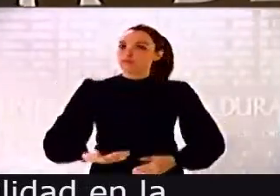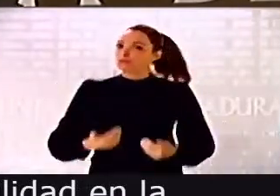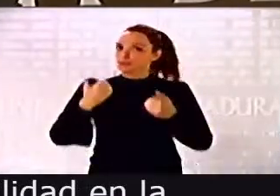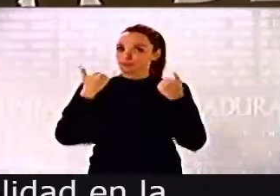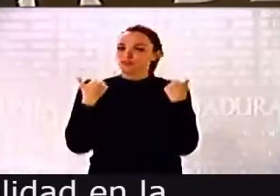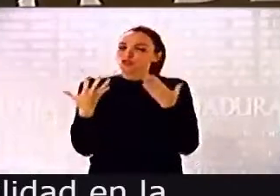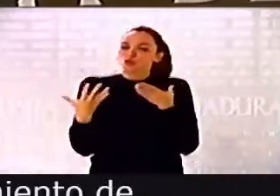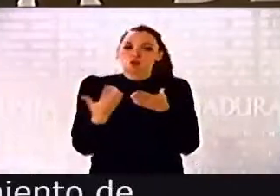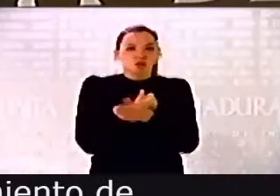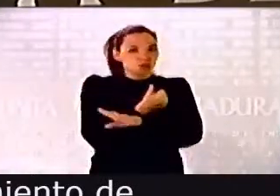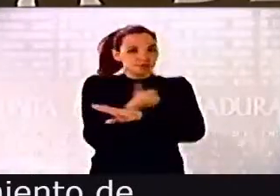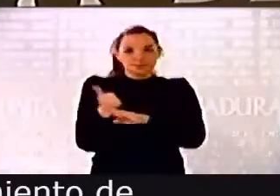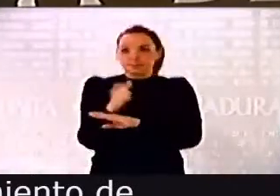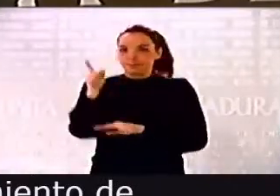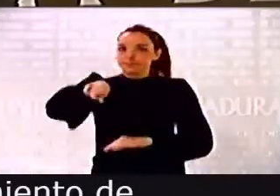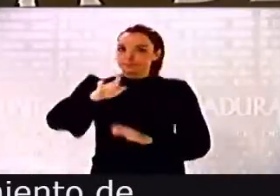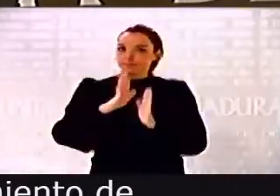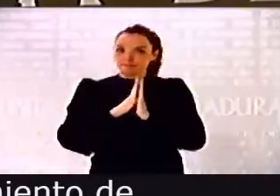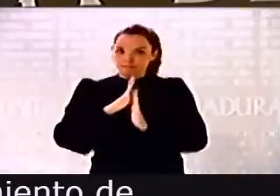toda la ciudadanía.